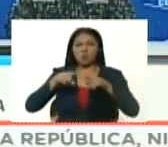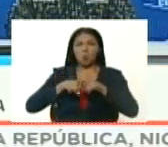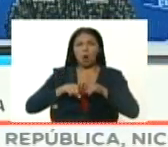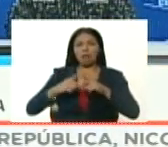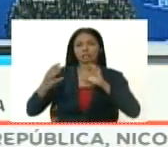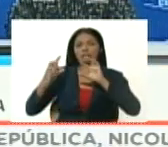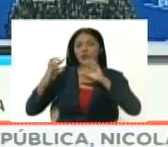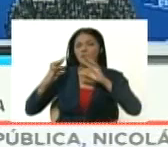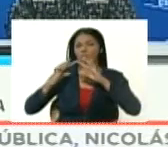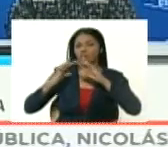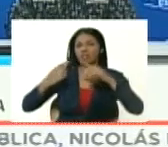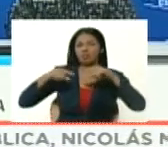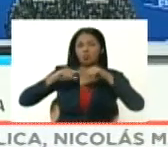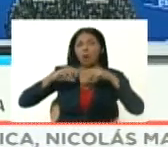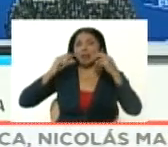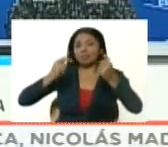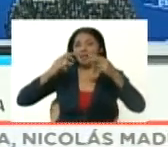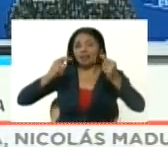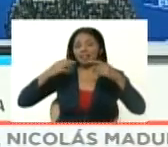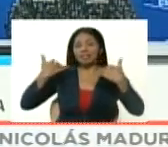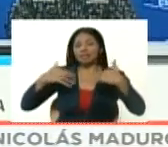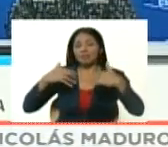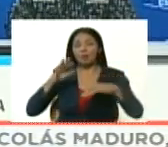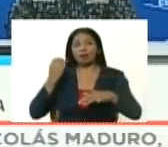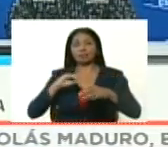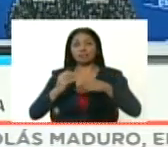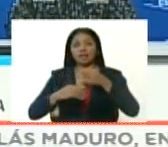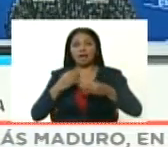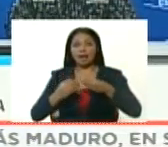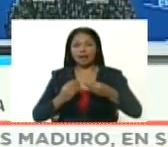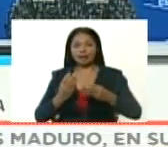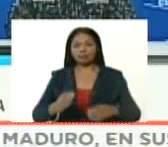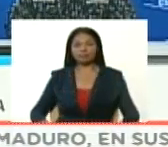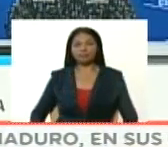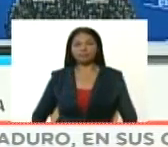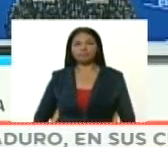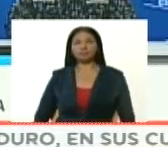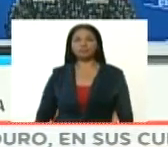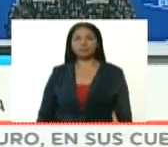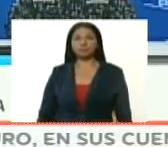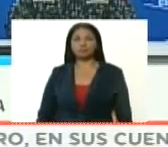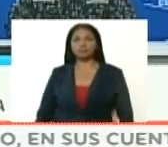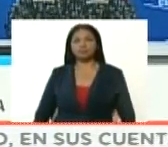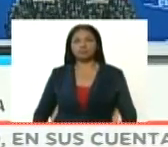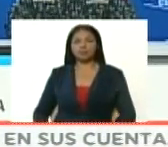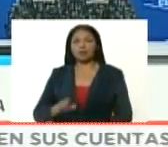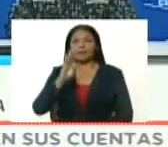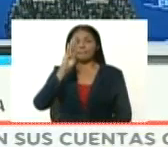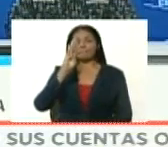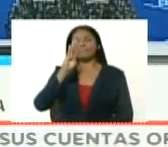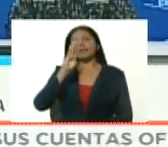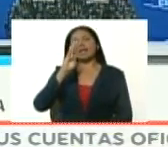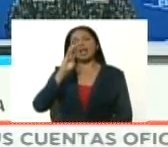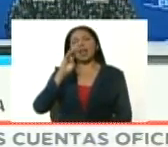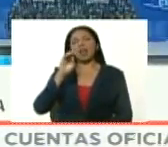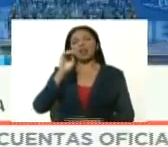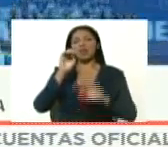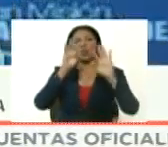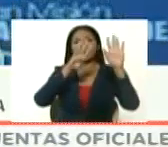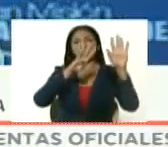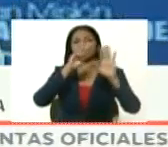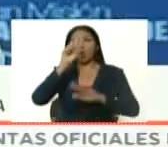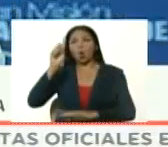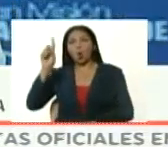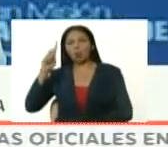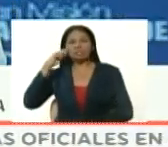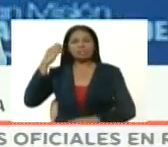interlace, de alertas, de alarma, que funcionen. El BEN 911 tiene que funcionar